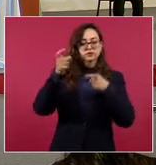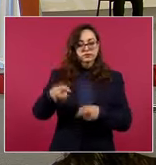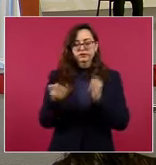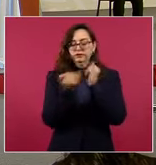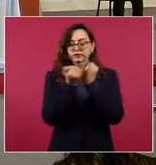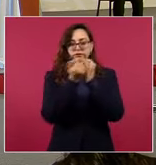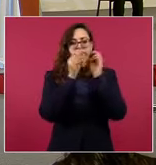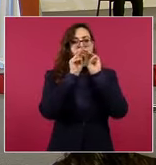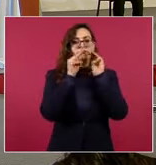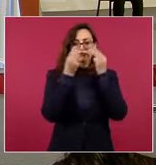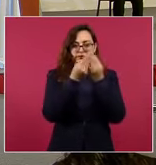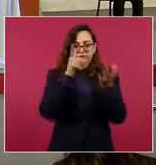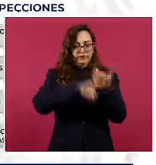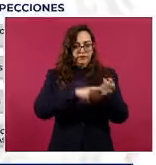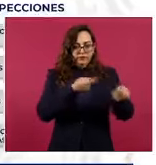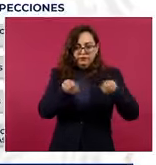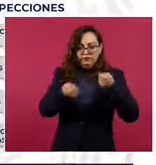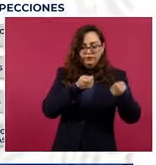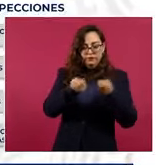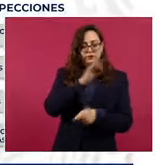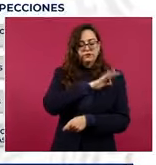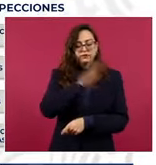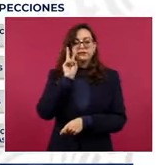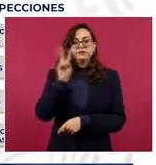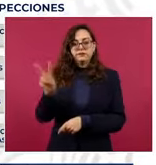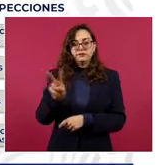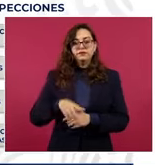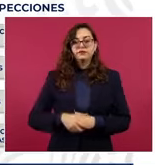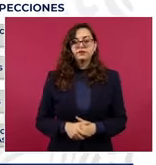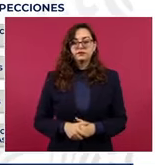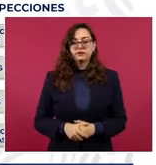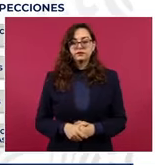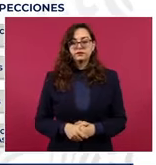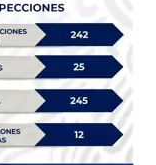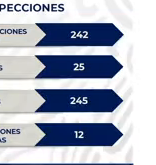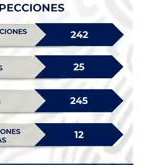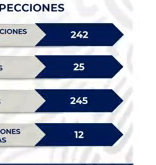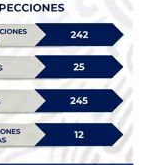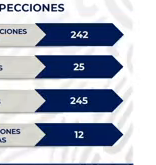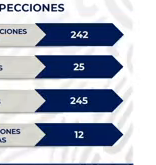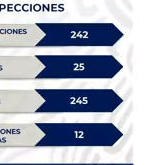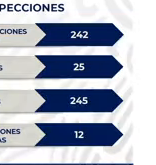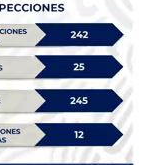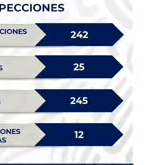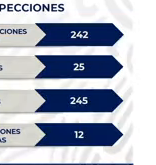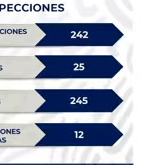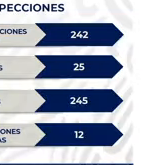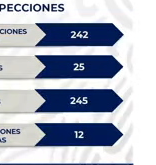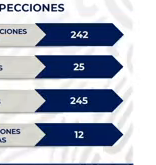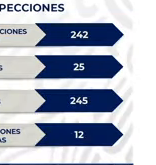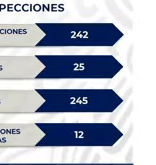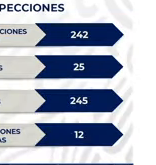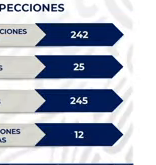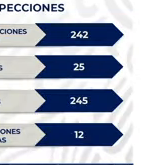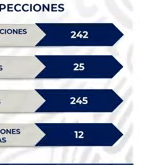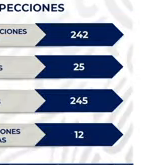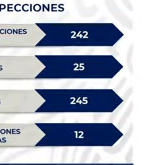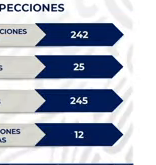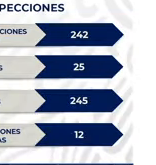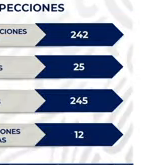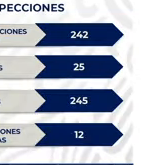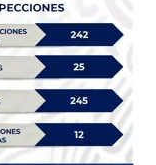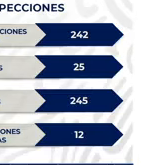delincuencia, porque también en el, por el lado del Golfo, en la frontera con Guatemala y por Matamoros, Tamaulipas, también existen